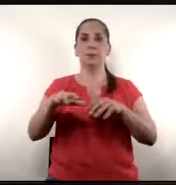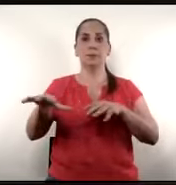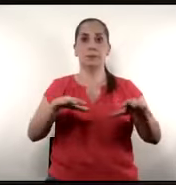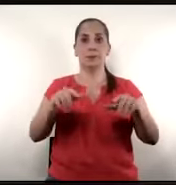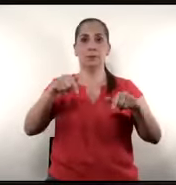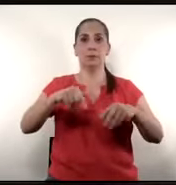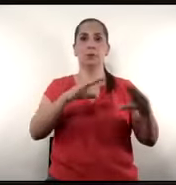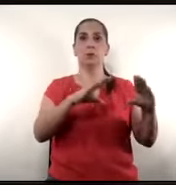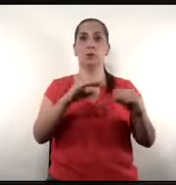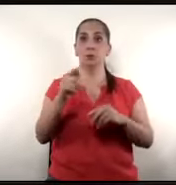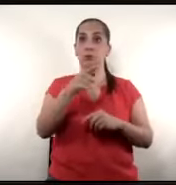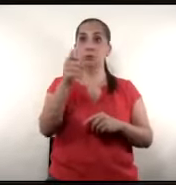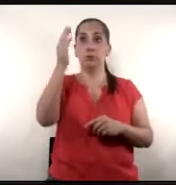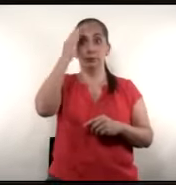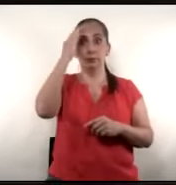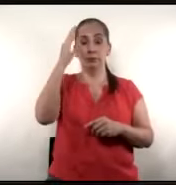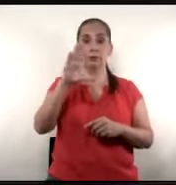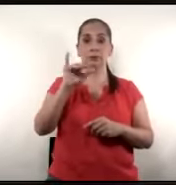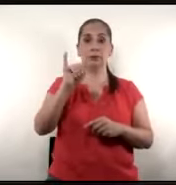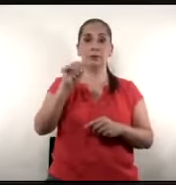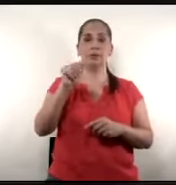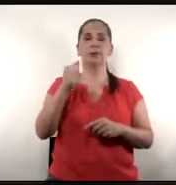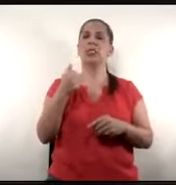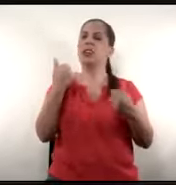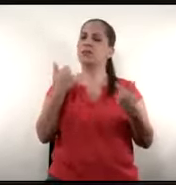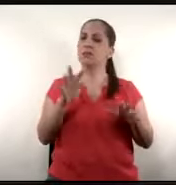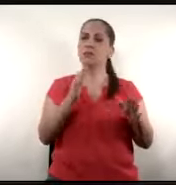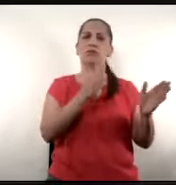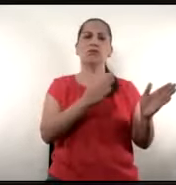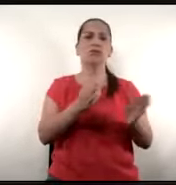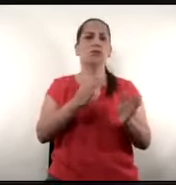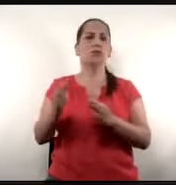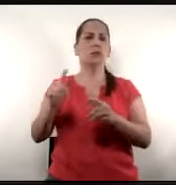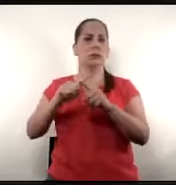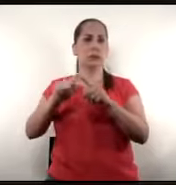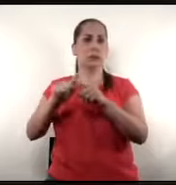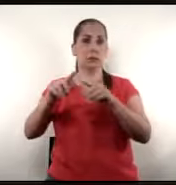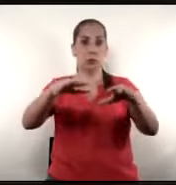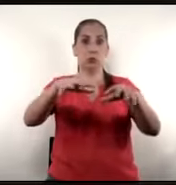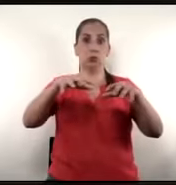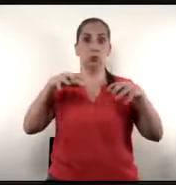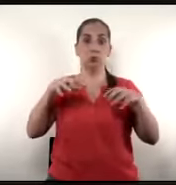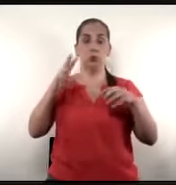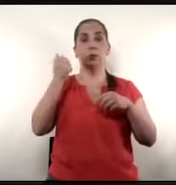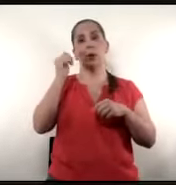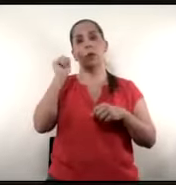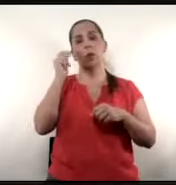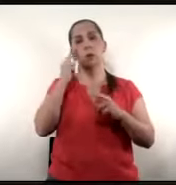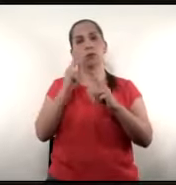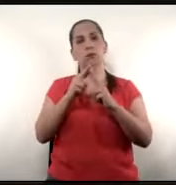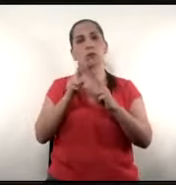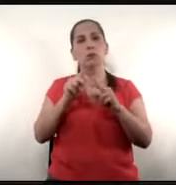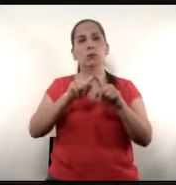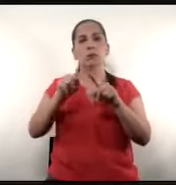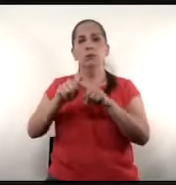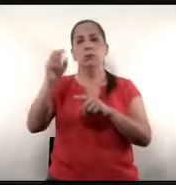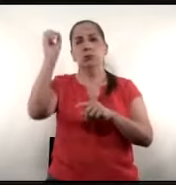esta noche. Como saben, el CEFIA ha estado organizando una serie de foros para conocer las opiniones